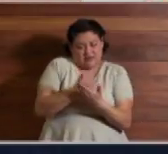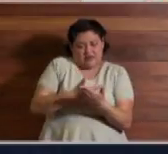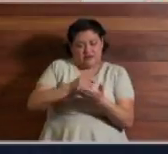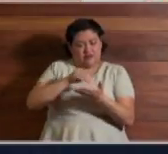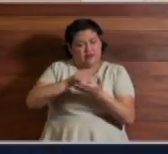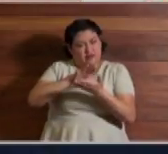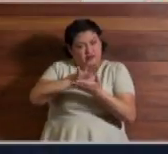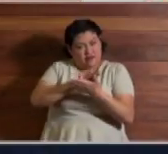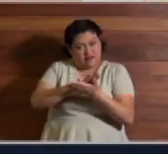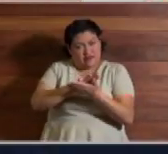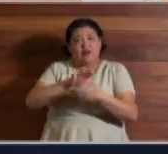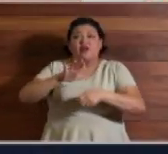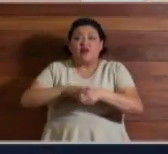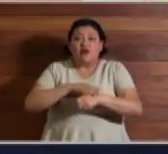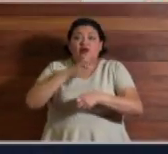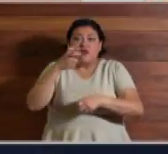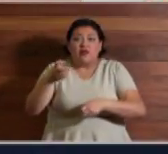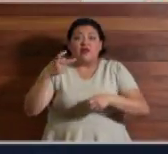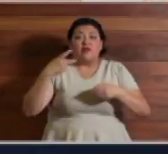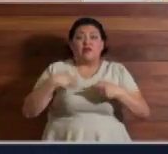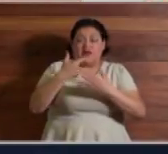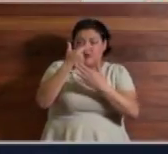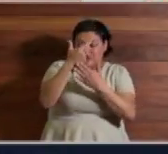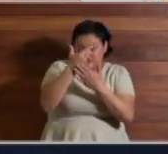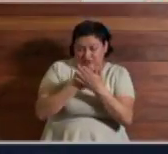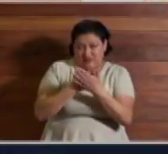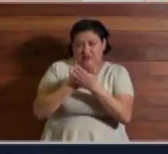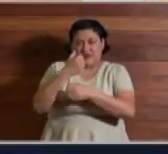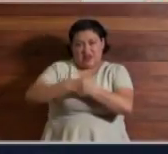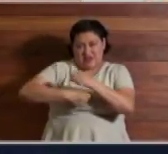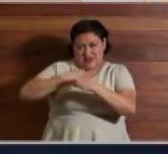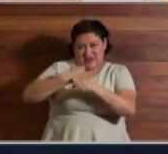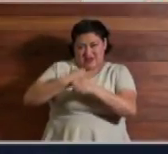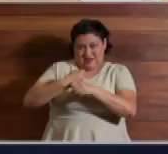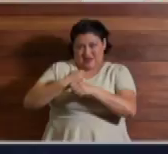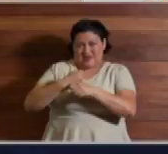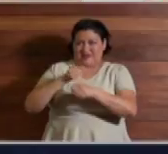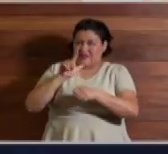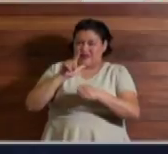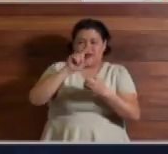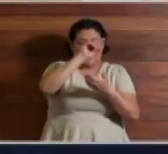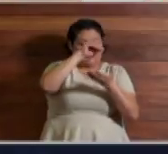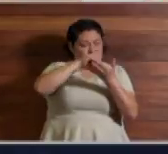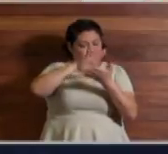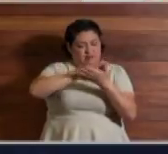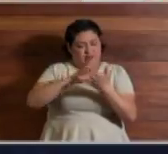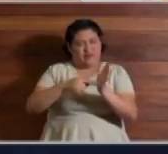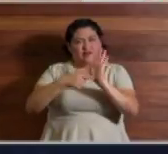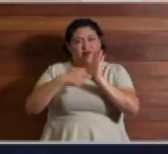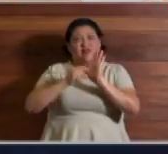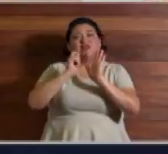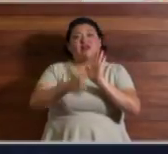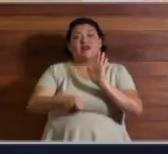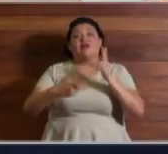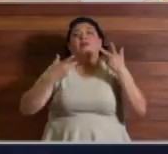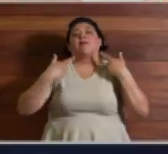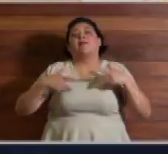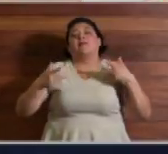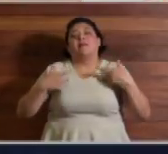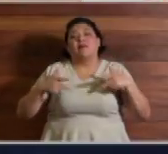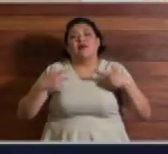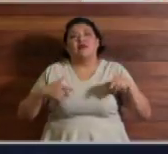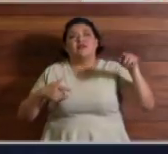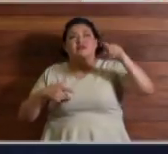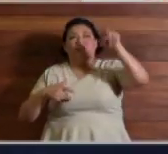el presupuesto de egresos de la Federación expresa con una claridad el pacto político entre los